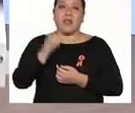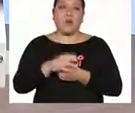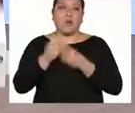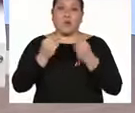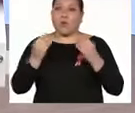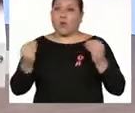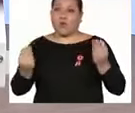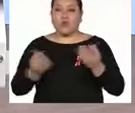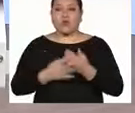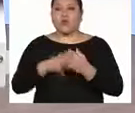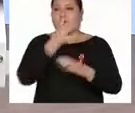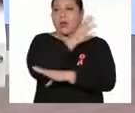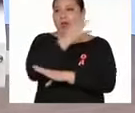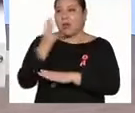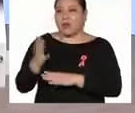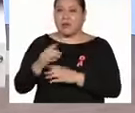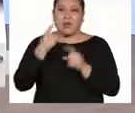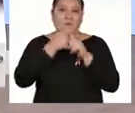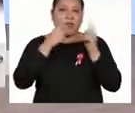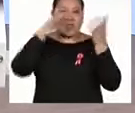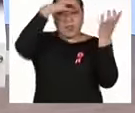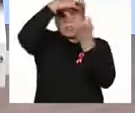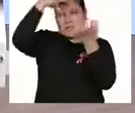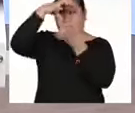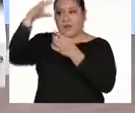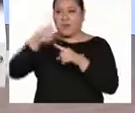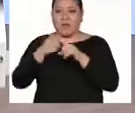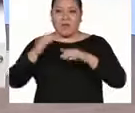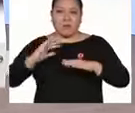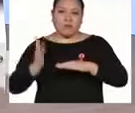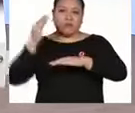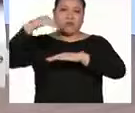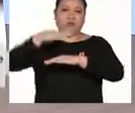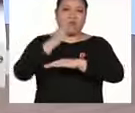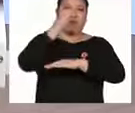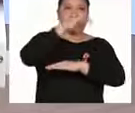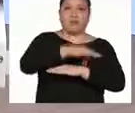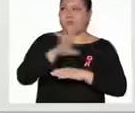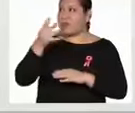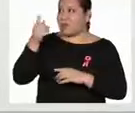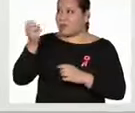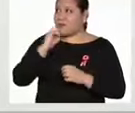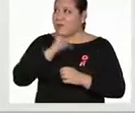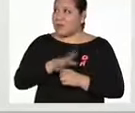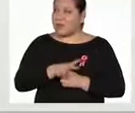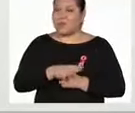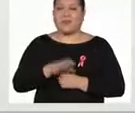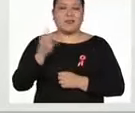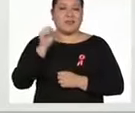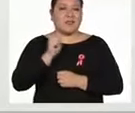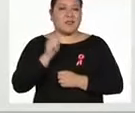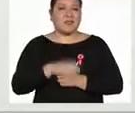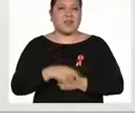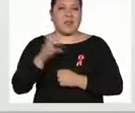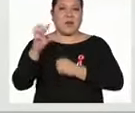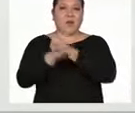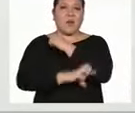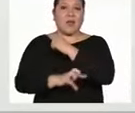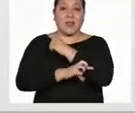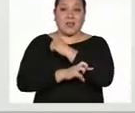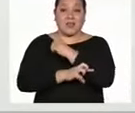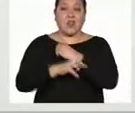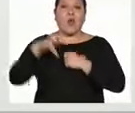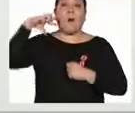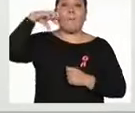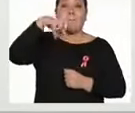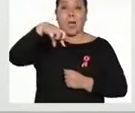pisos ecológicos, diferentes climas y relieves. ¿Es algo así de lo que estamos hablando? Exacto. País con P